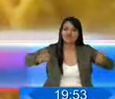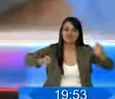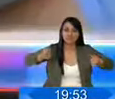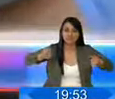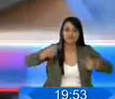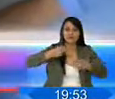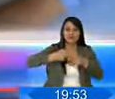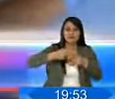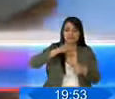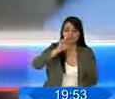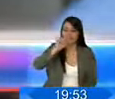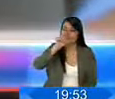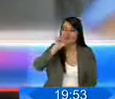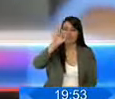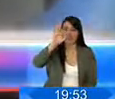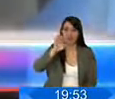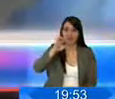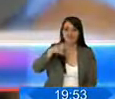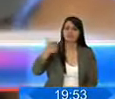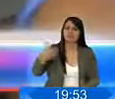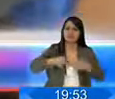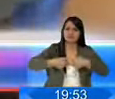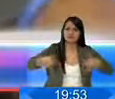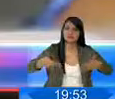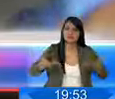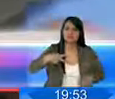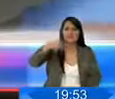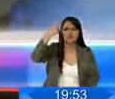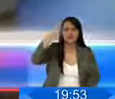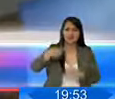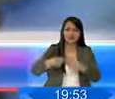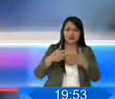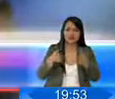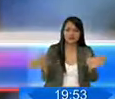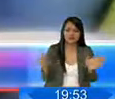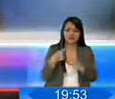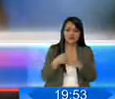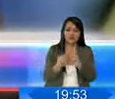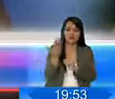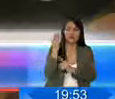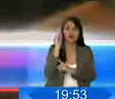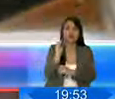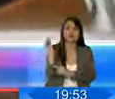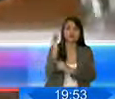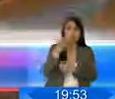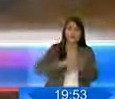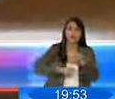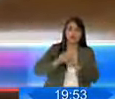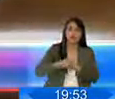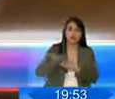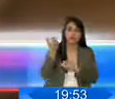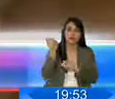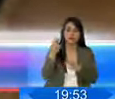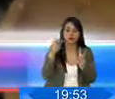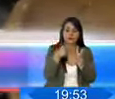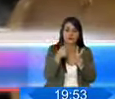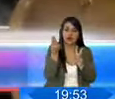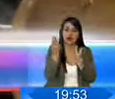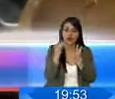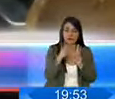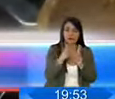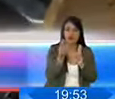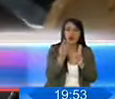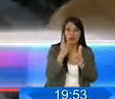Tierrita. El local ubicado en el norte de la capital abrió sus puertas en octubre del año pasado. Joanny Quiñones y Elías Hanse son